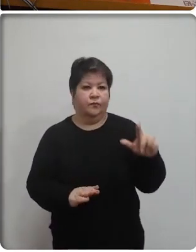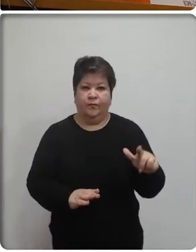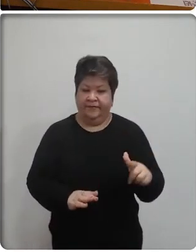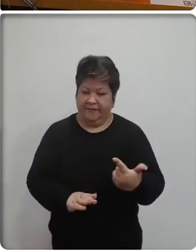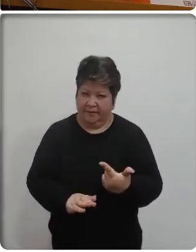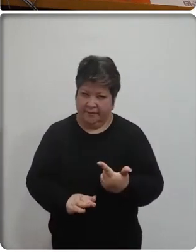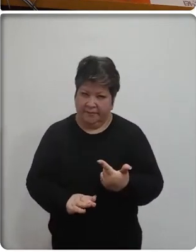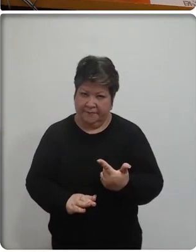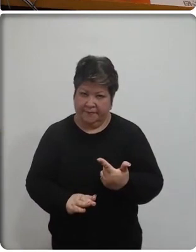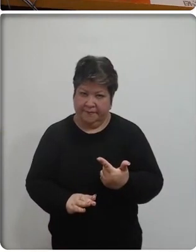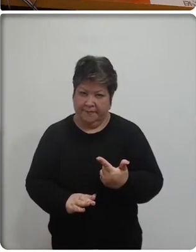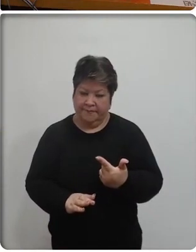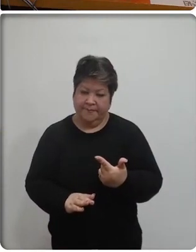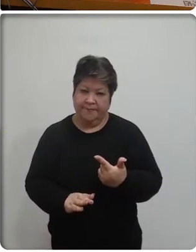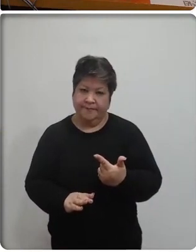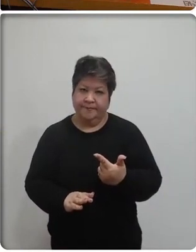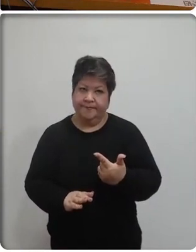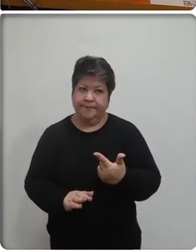atrás, que es